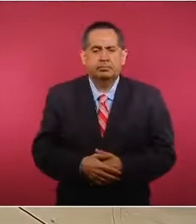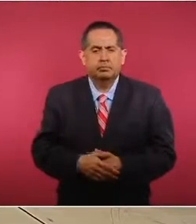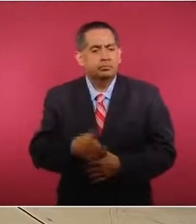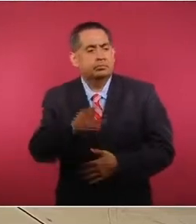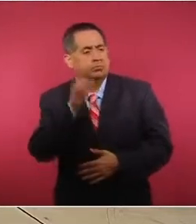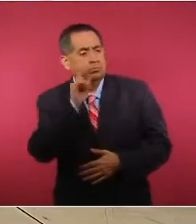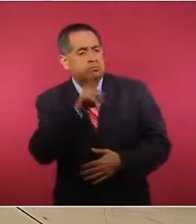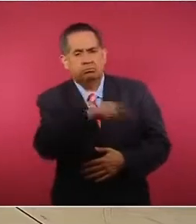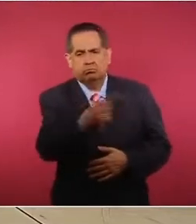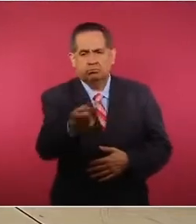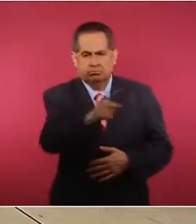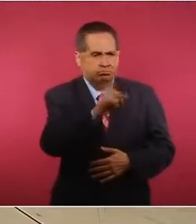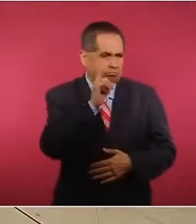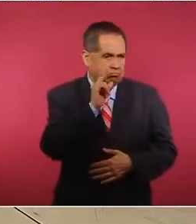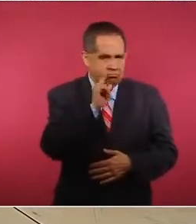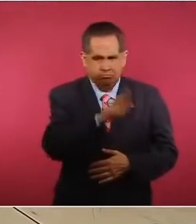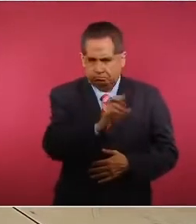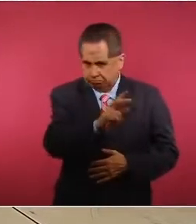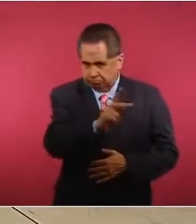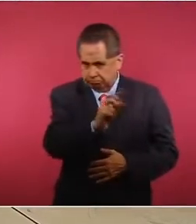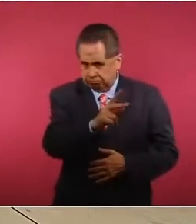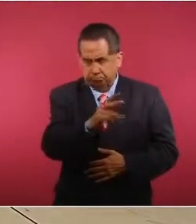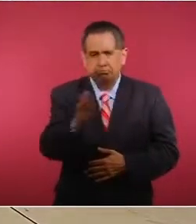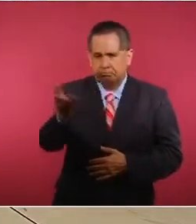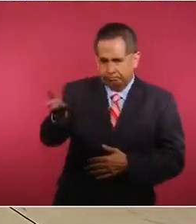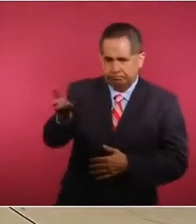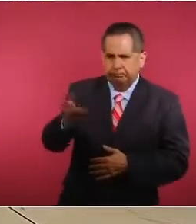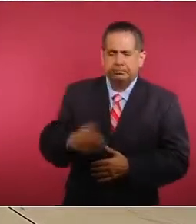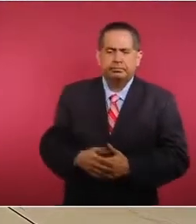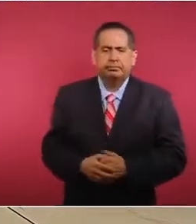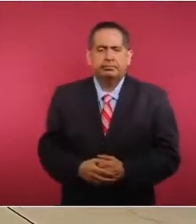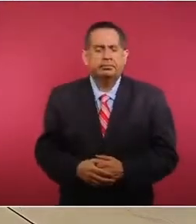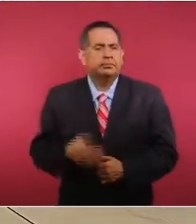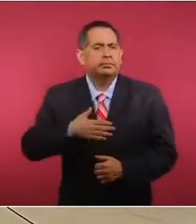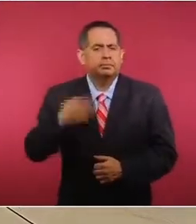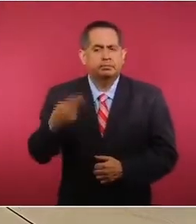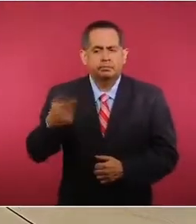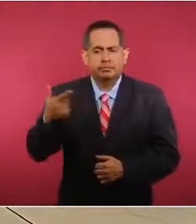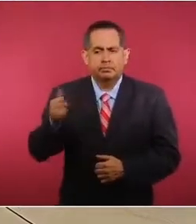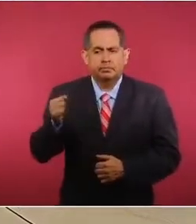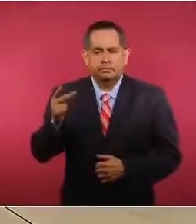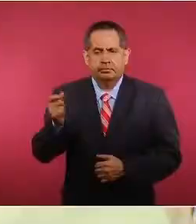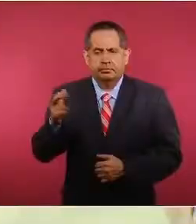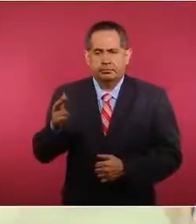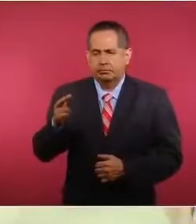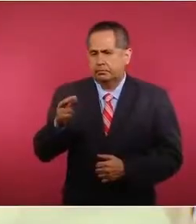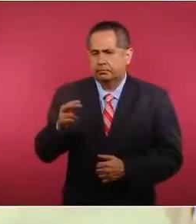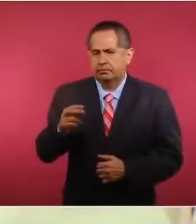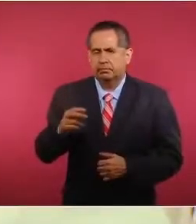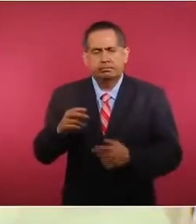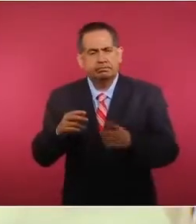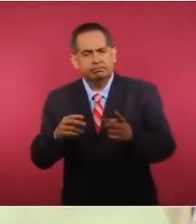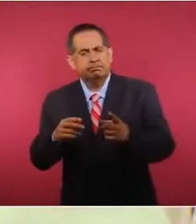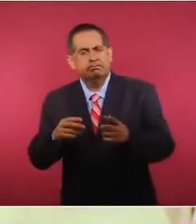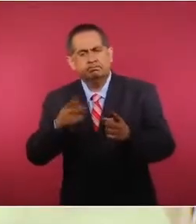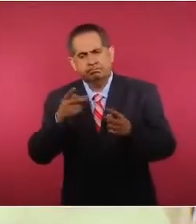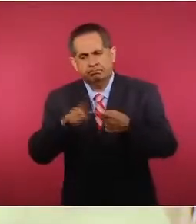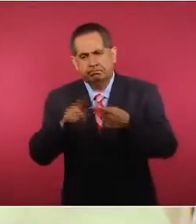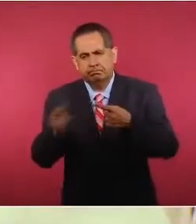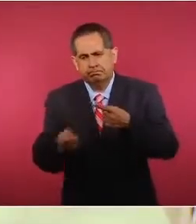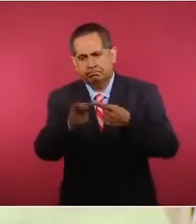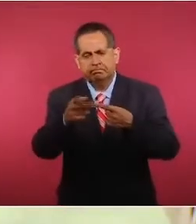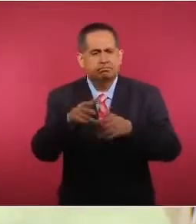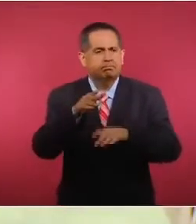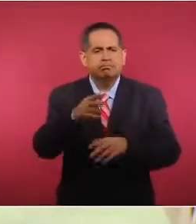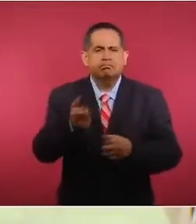mañana? ¿Sí? Bueno. Gaspar Vela, de La Octava. La primera, presidente, ¿cuál es